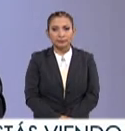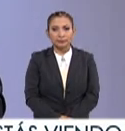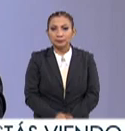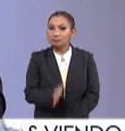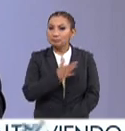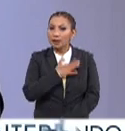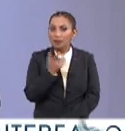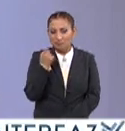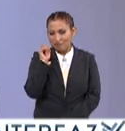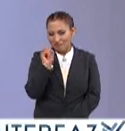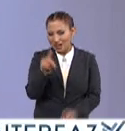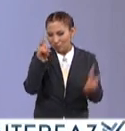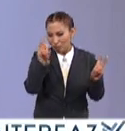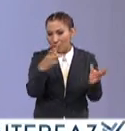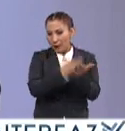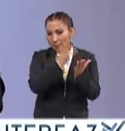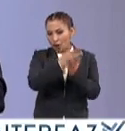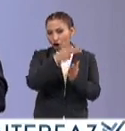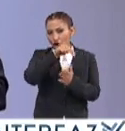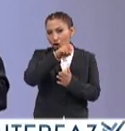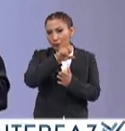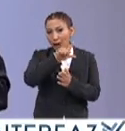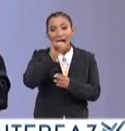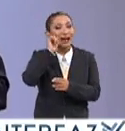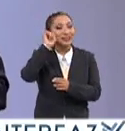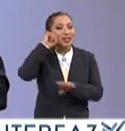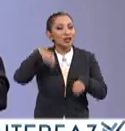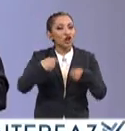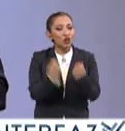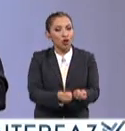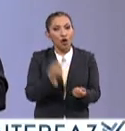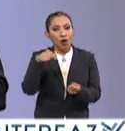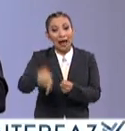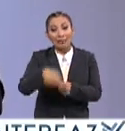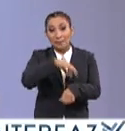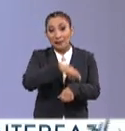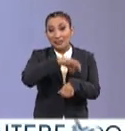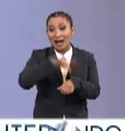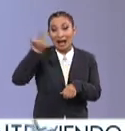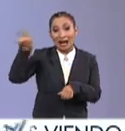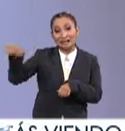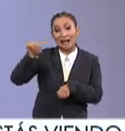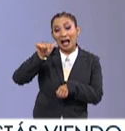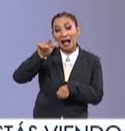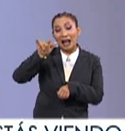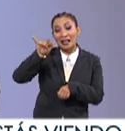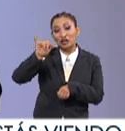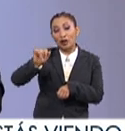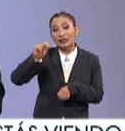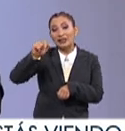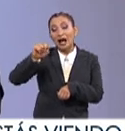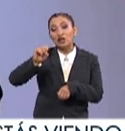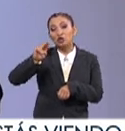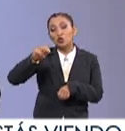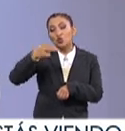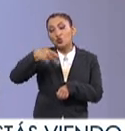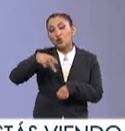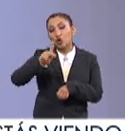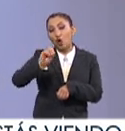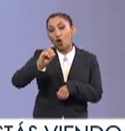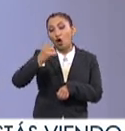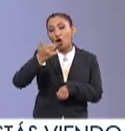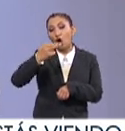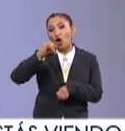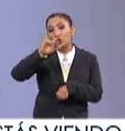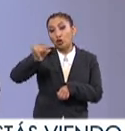Y bueno, a propósito de los premios Nobel, el día de ayer se entregó el de Medicina James Allison y Tasuku Honjo,